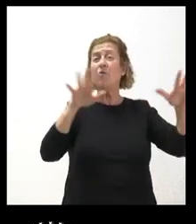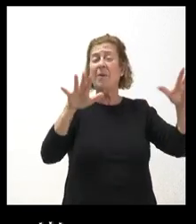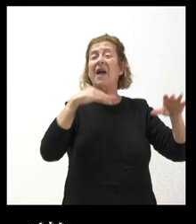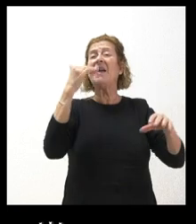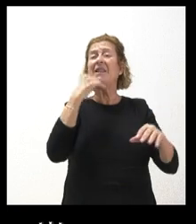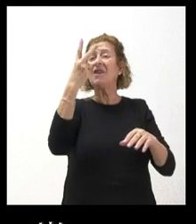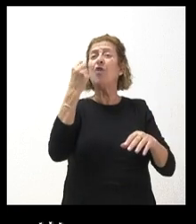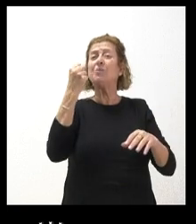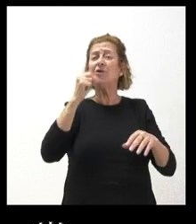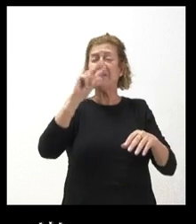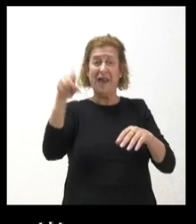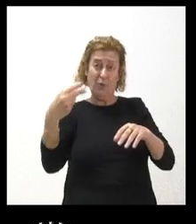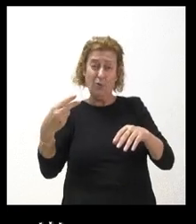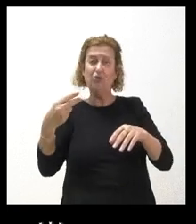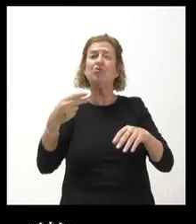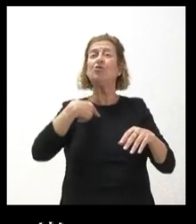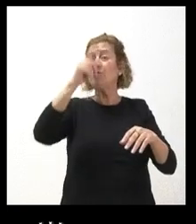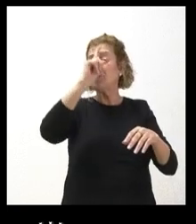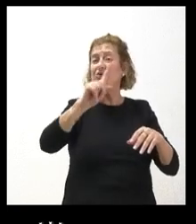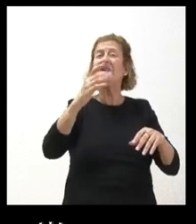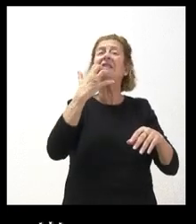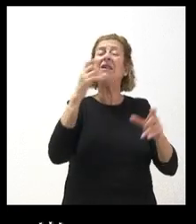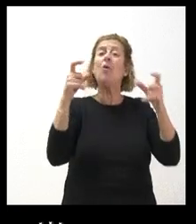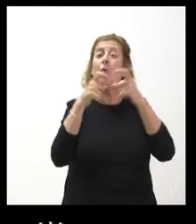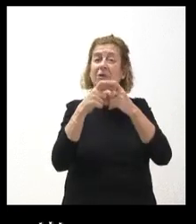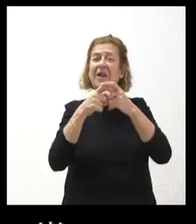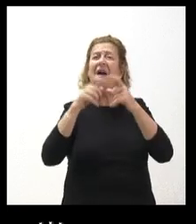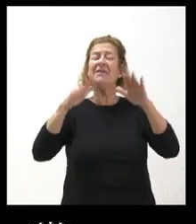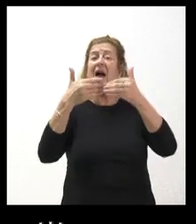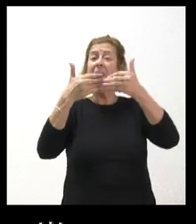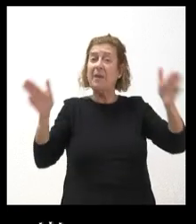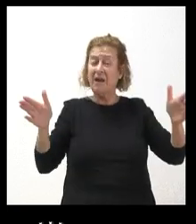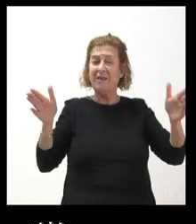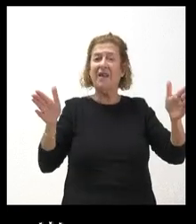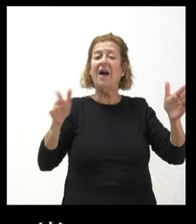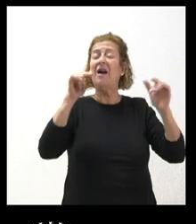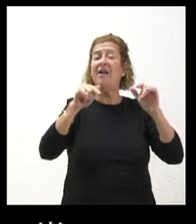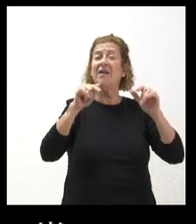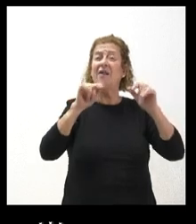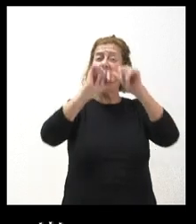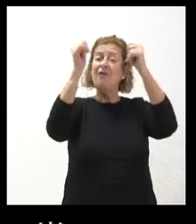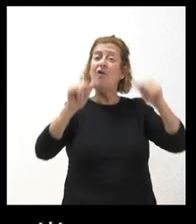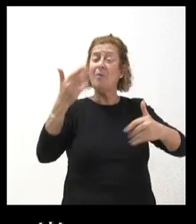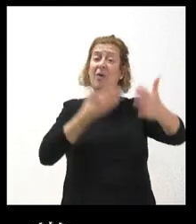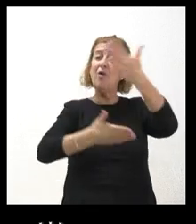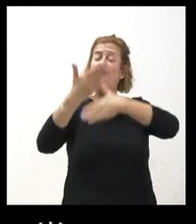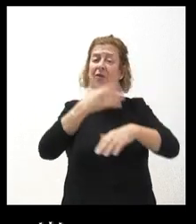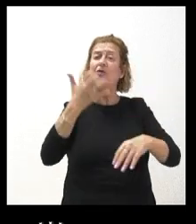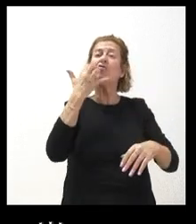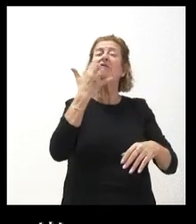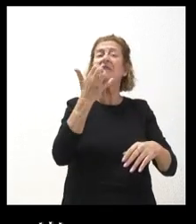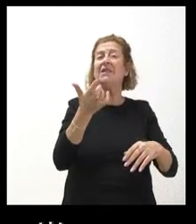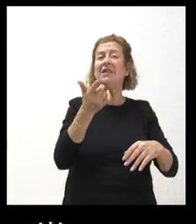2 millones de euros no sé si si la junta está abierta a este tipo de de colaboración si se va